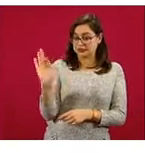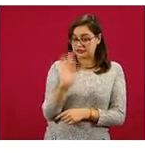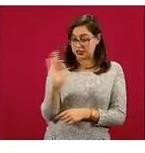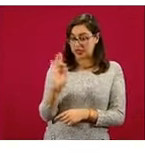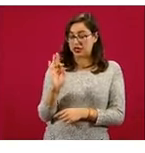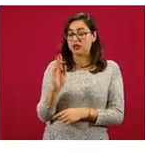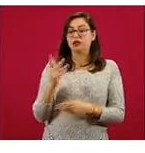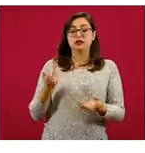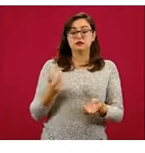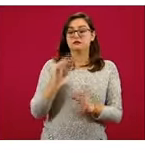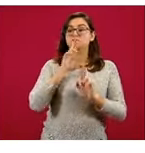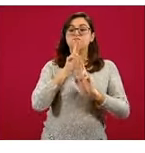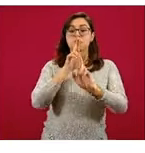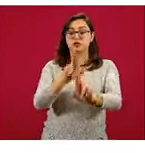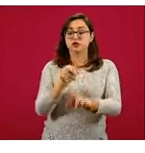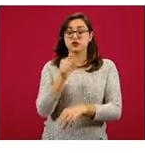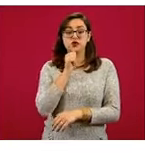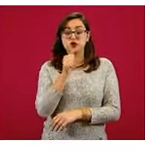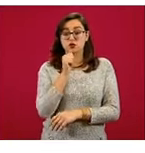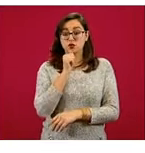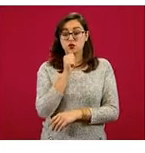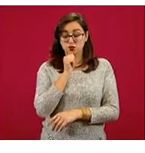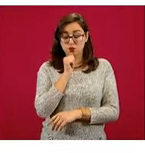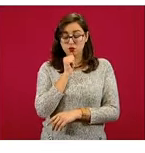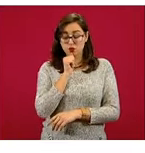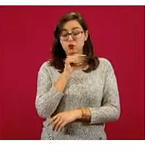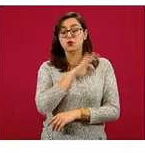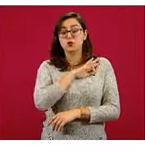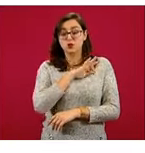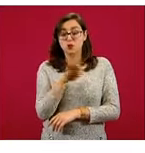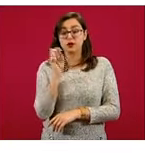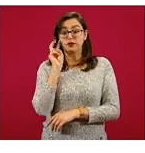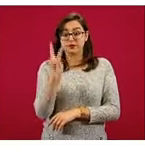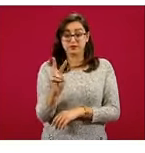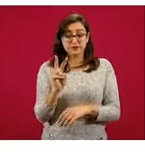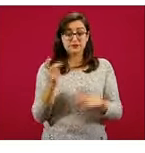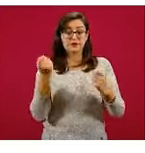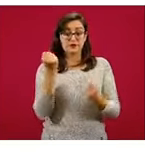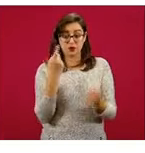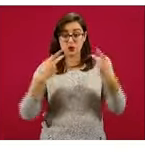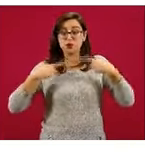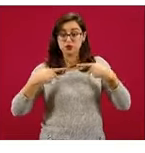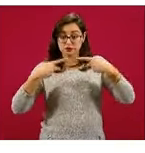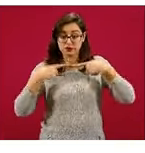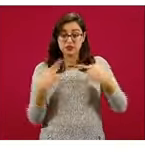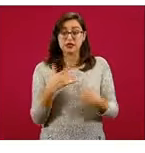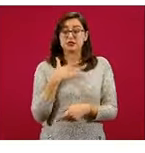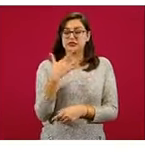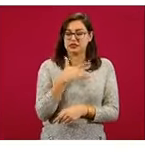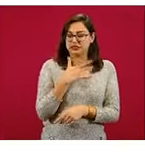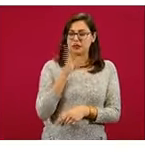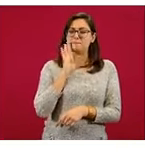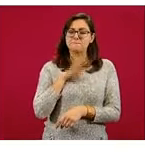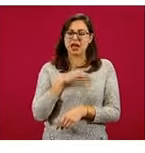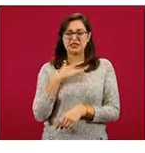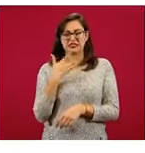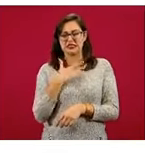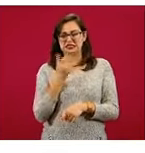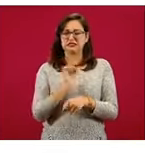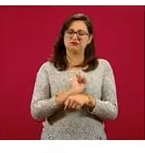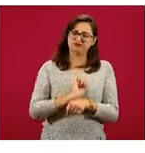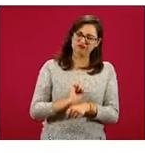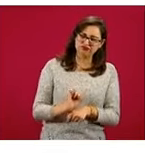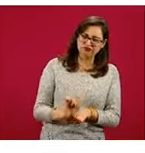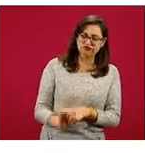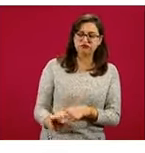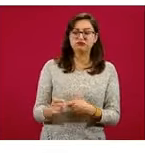Recordemos que los lineamientos que van dirigidos para aquellas personas que presentan signos o síntomas leves de la enfermedad, no